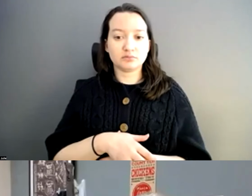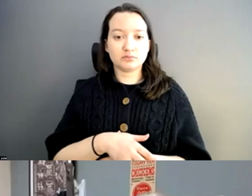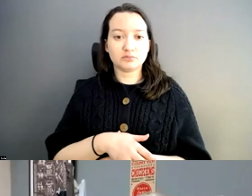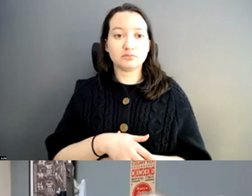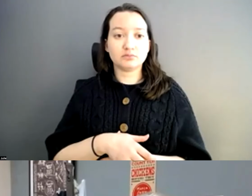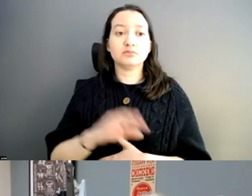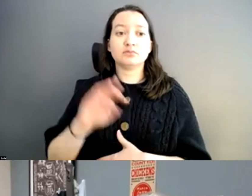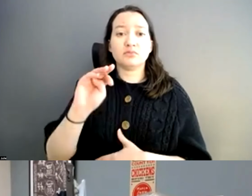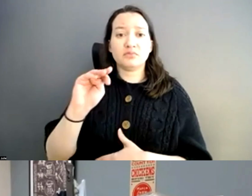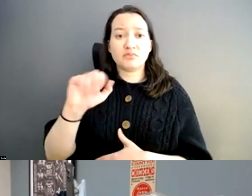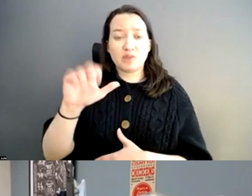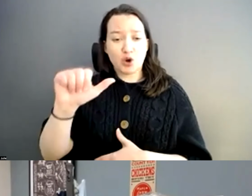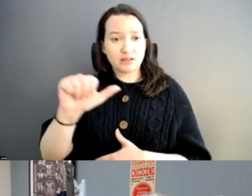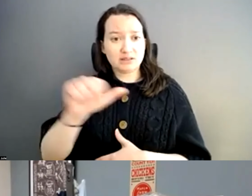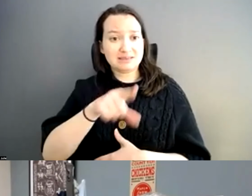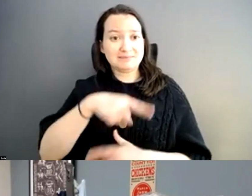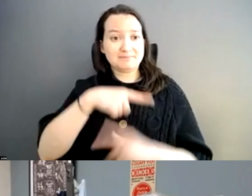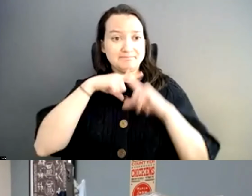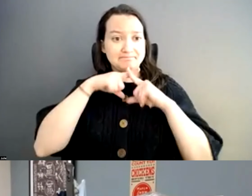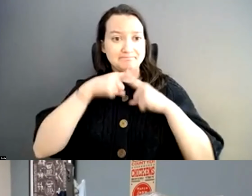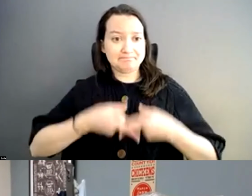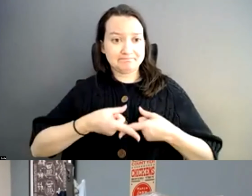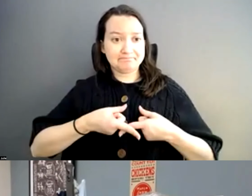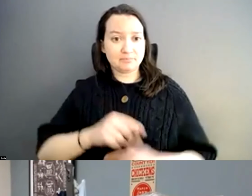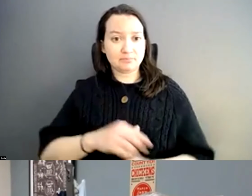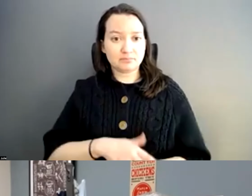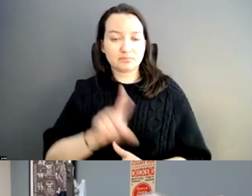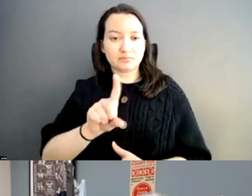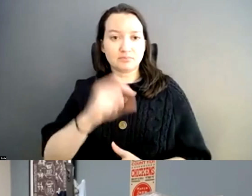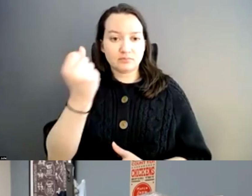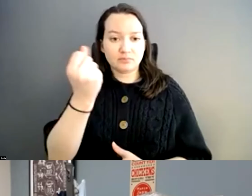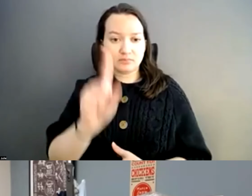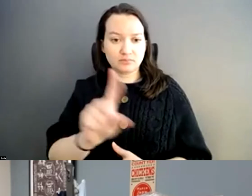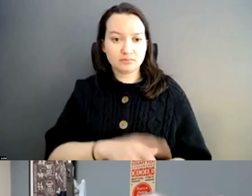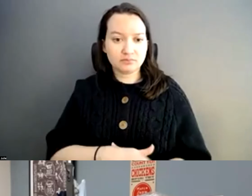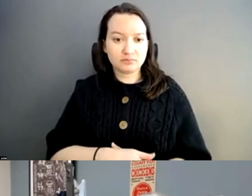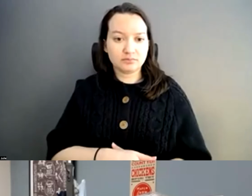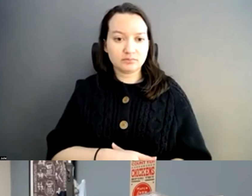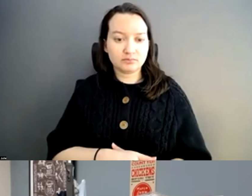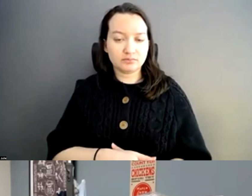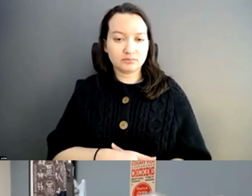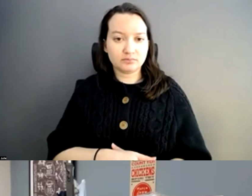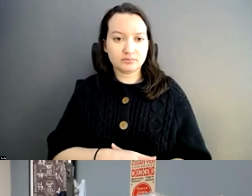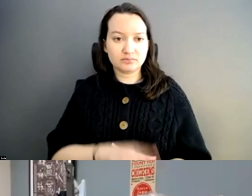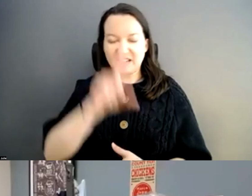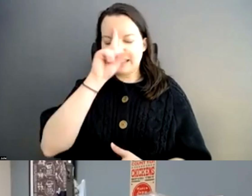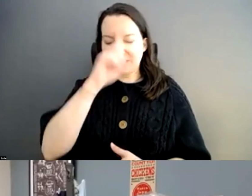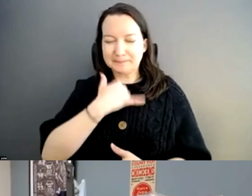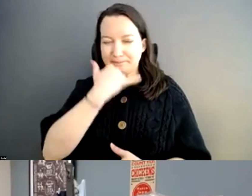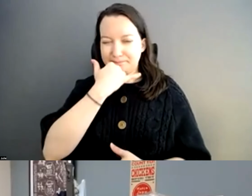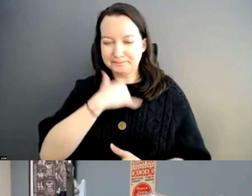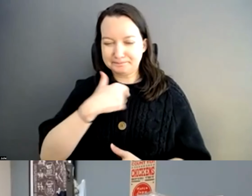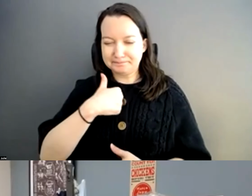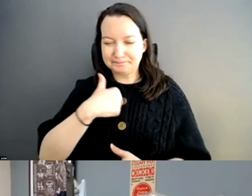Mara, do you need to be unmuted? Is that how that? Hay que quitarle el silencio del micrófono,